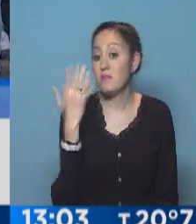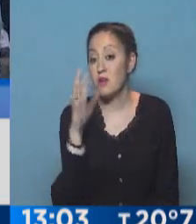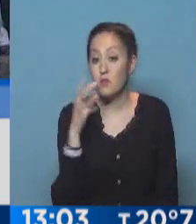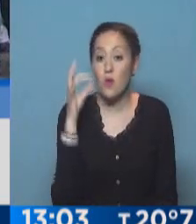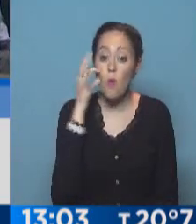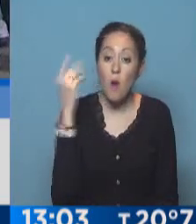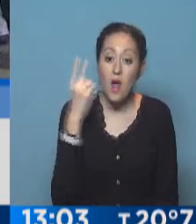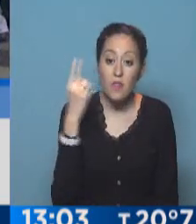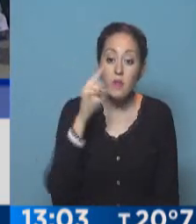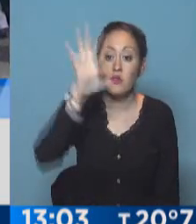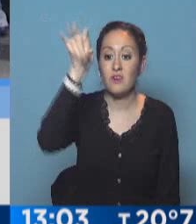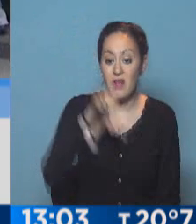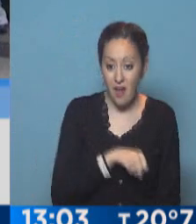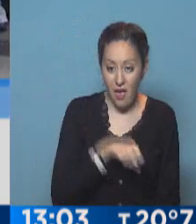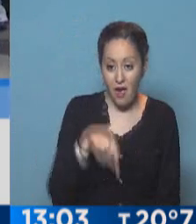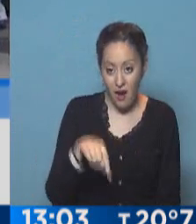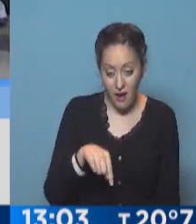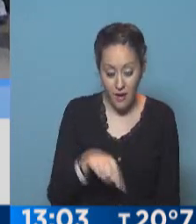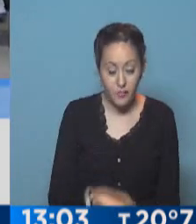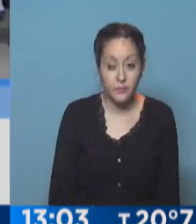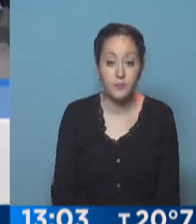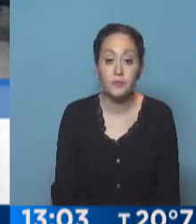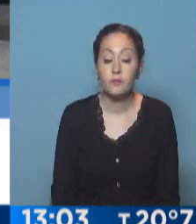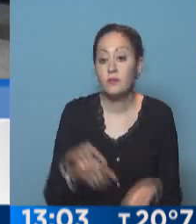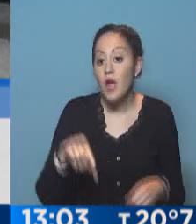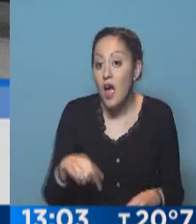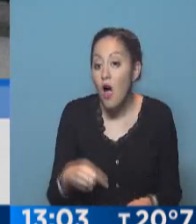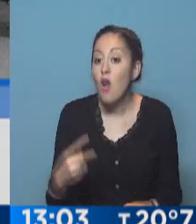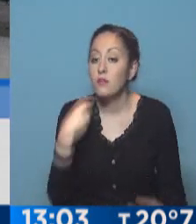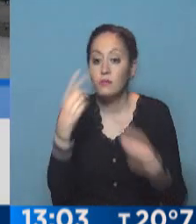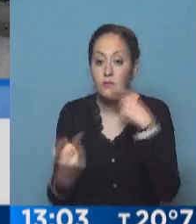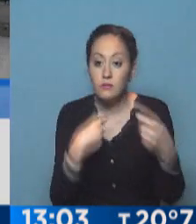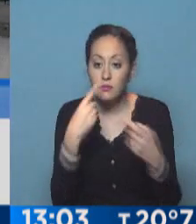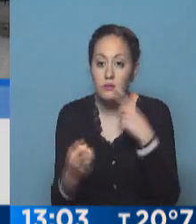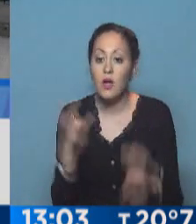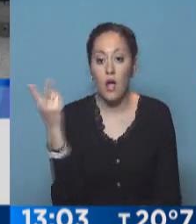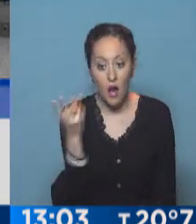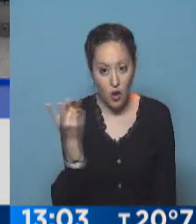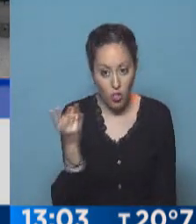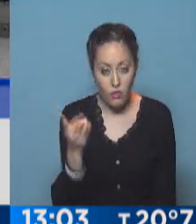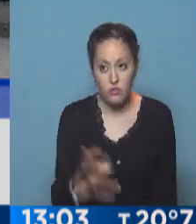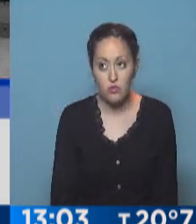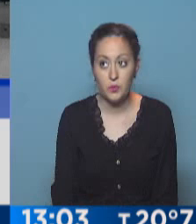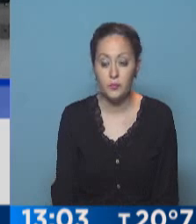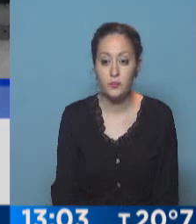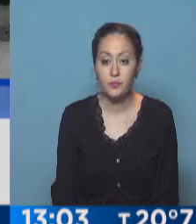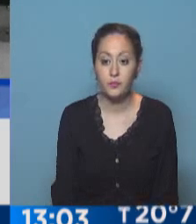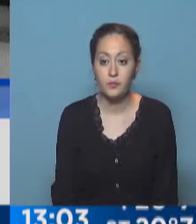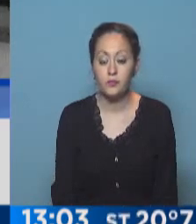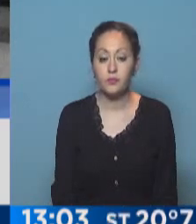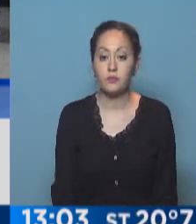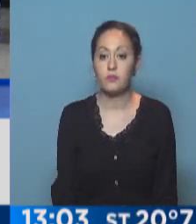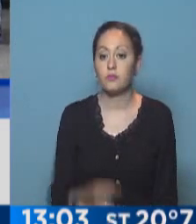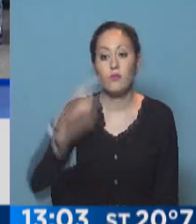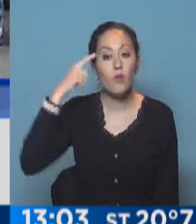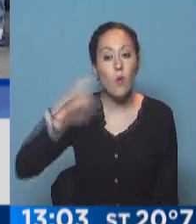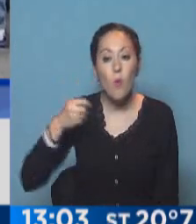volvieron a a traer que ingresó acá ahora le estarían tomando indagatoria a los dos están bajo el el juzgado